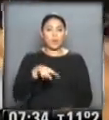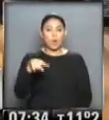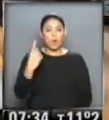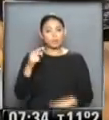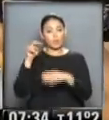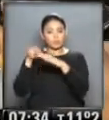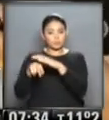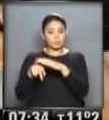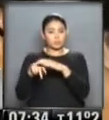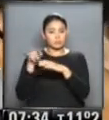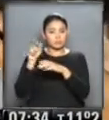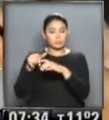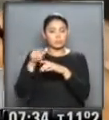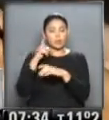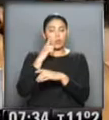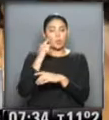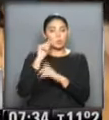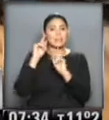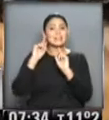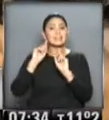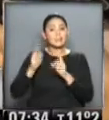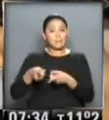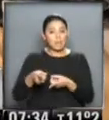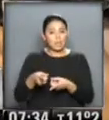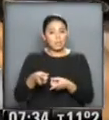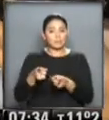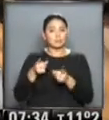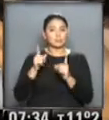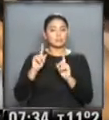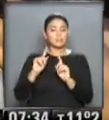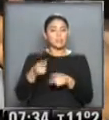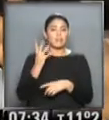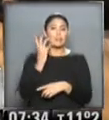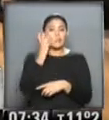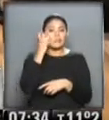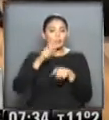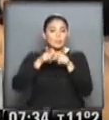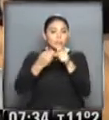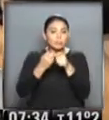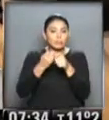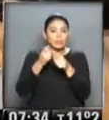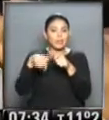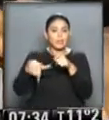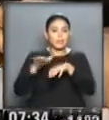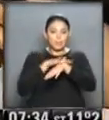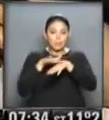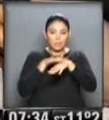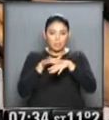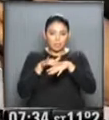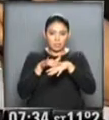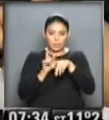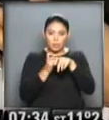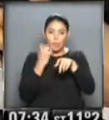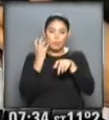pacientes es también un traumatizado con fractura expuesta de fémur y de